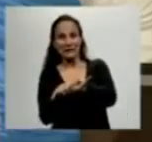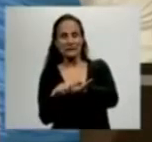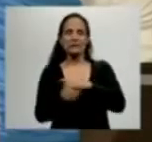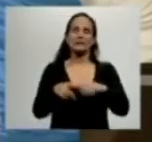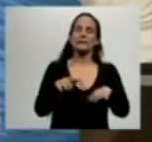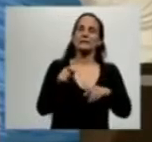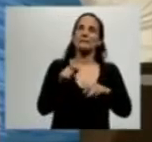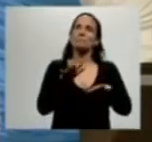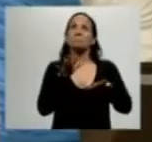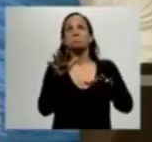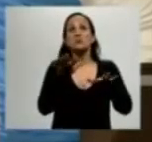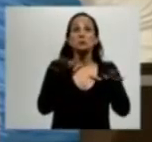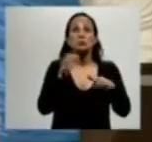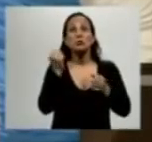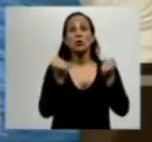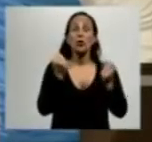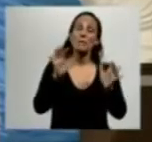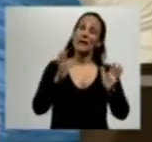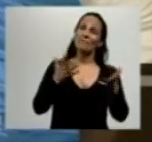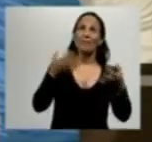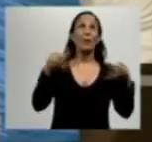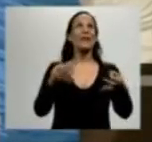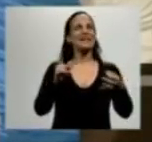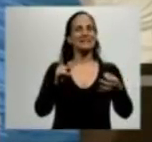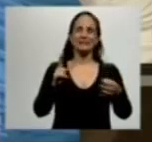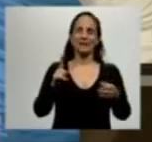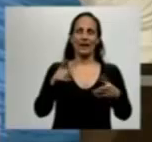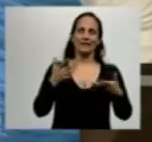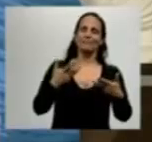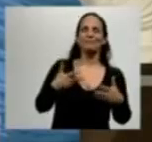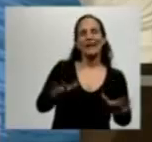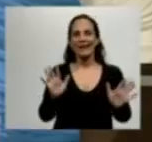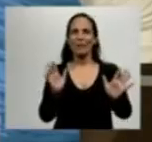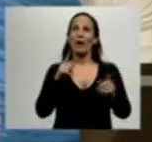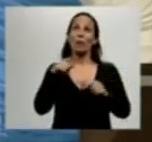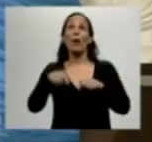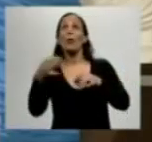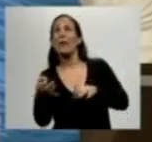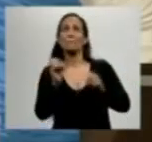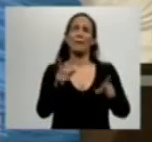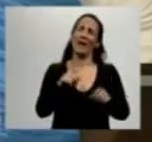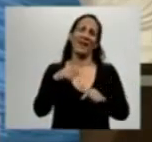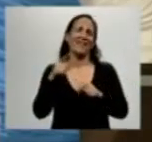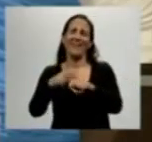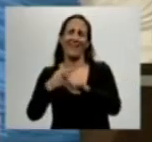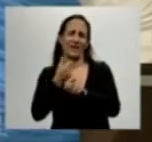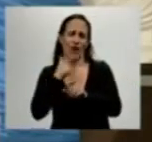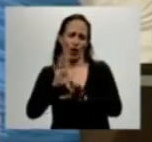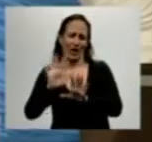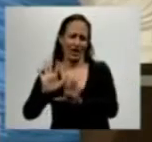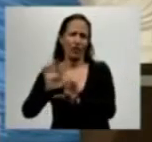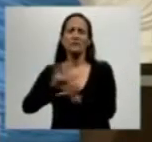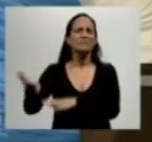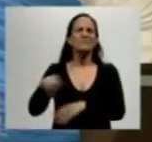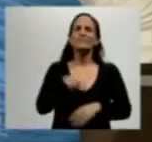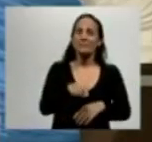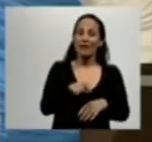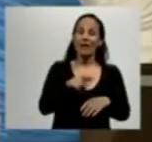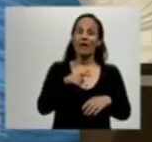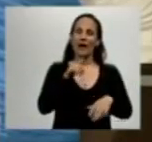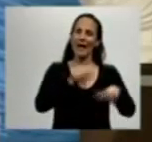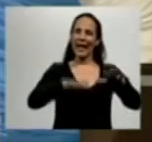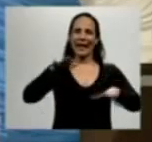regular situación económica, porque si mañana me dice está todo bien y está todo mal, no voy a entrar en esa discusión tonta, hay un equilibrio entre la